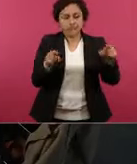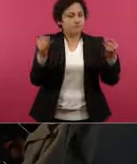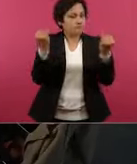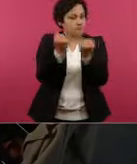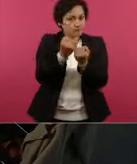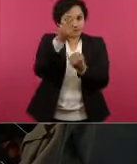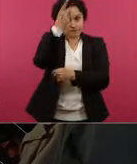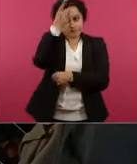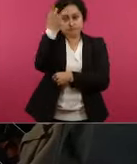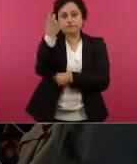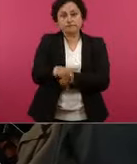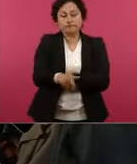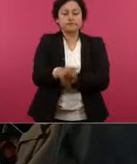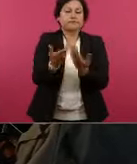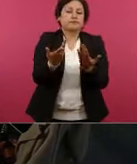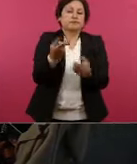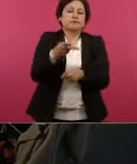con el Reforma,